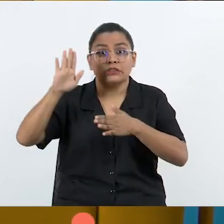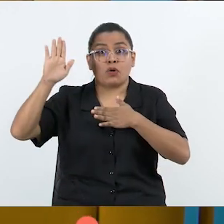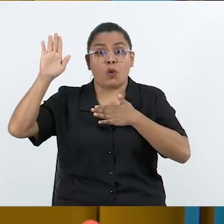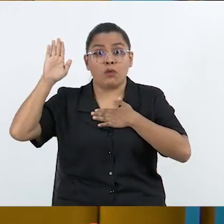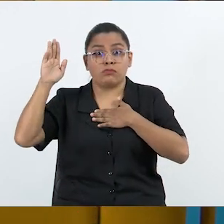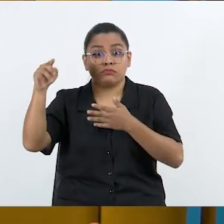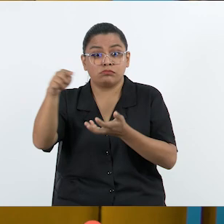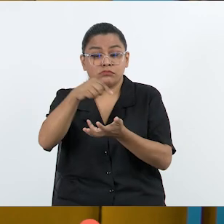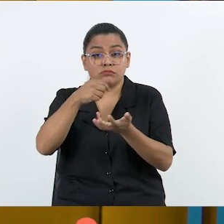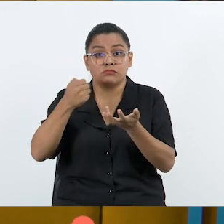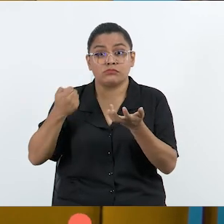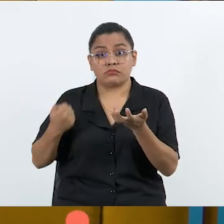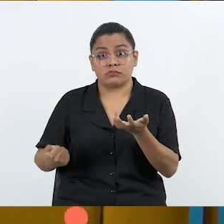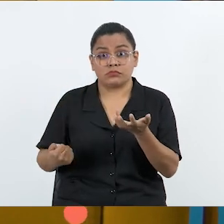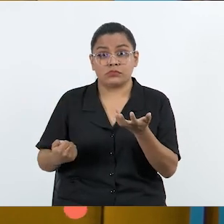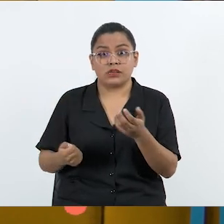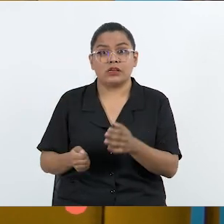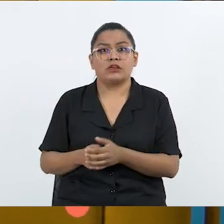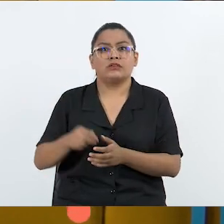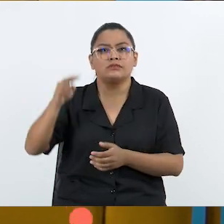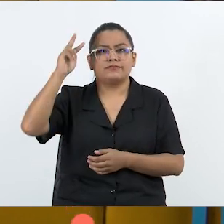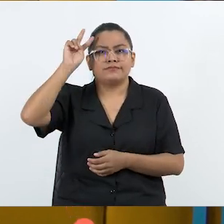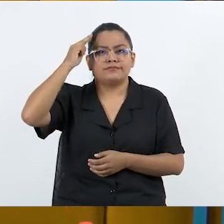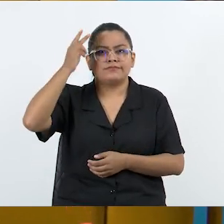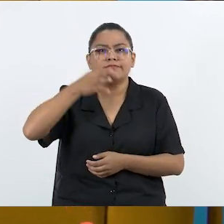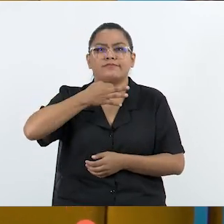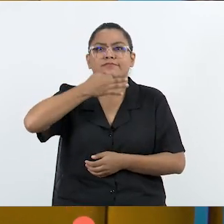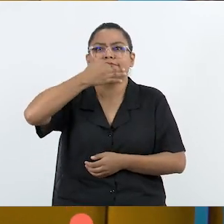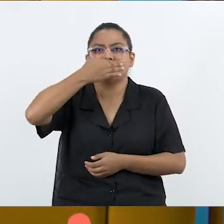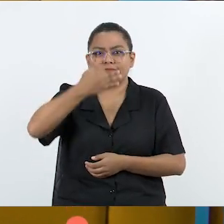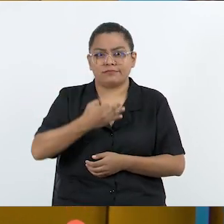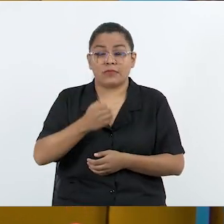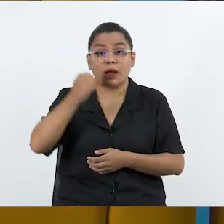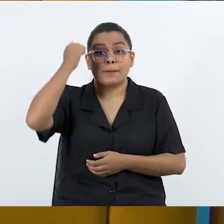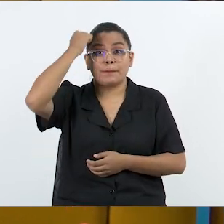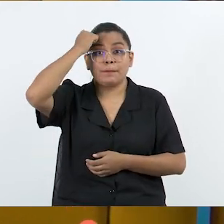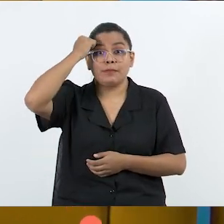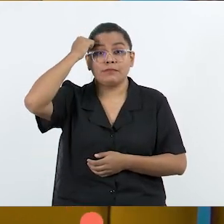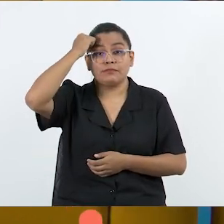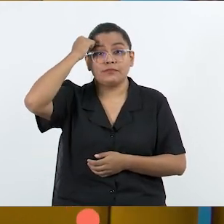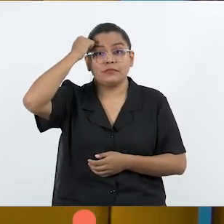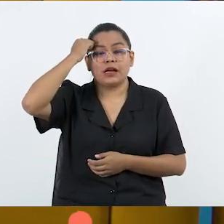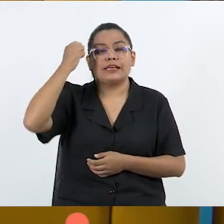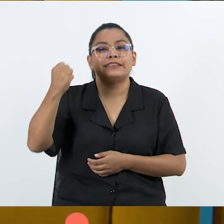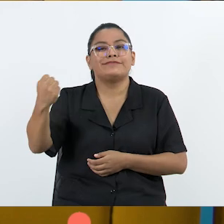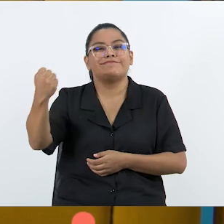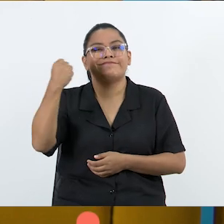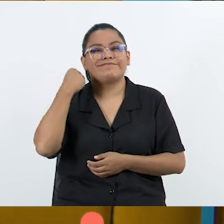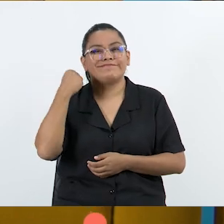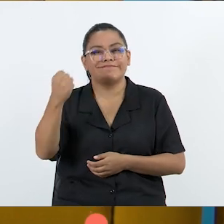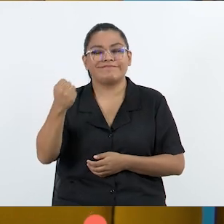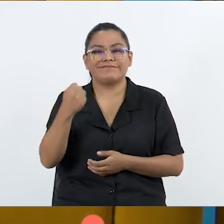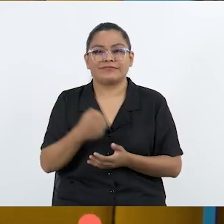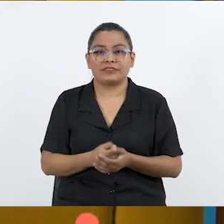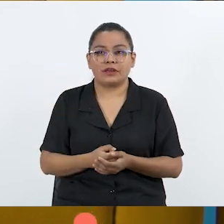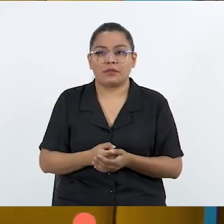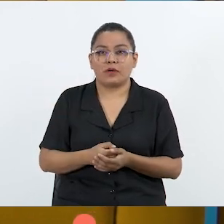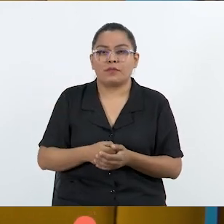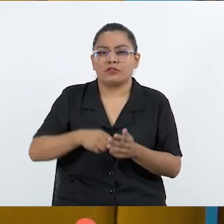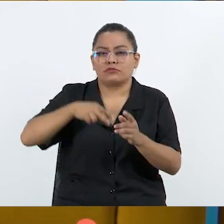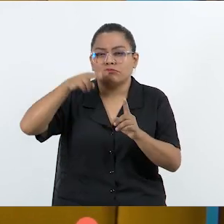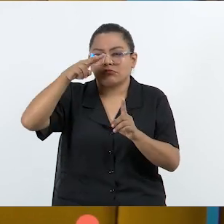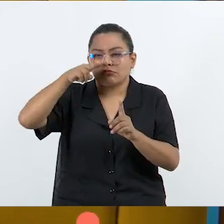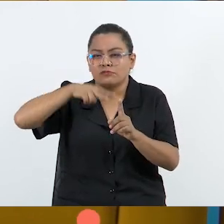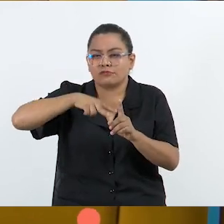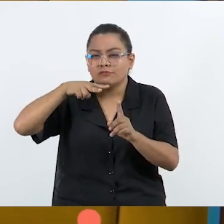mayor compromiso por parte de los estudiantes y resulten significativos para su aprendizaje, es importante